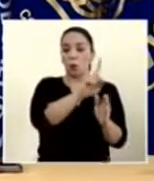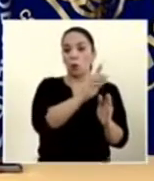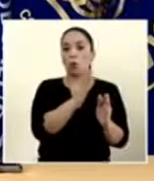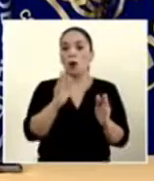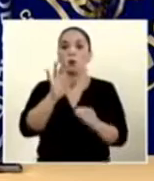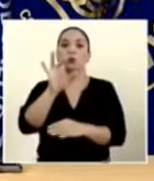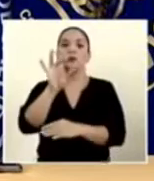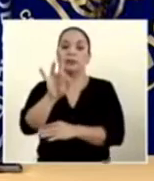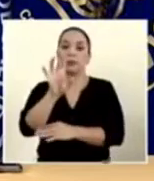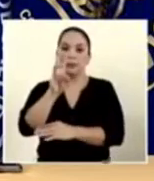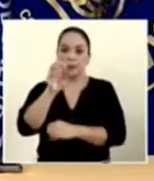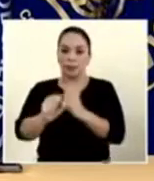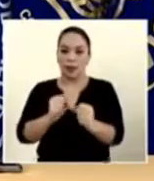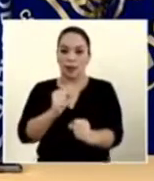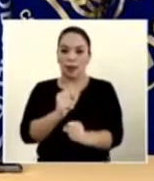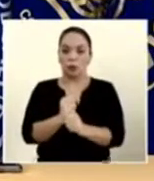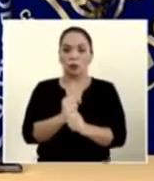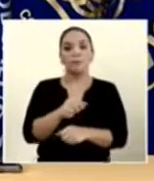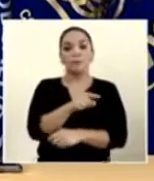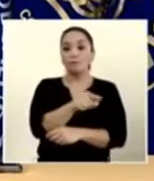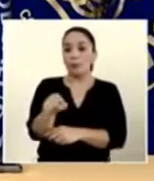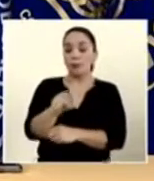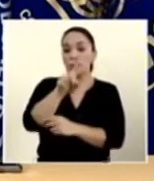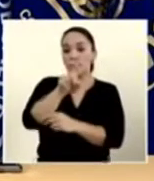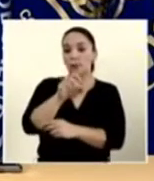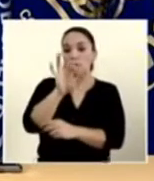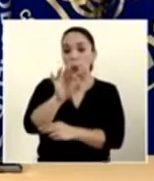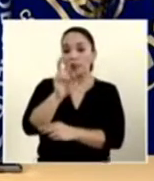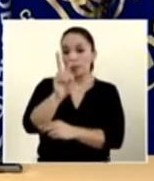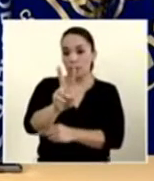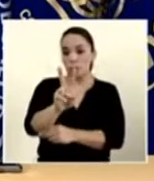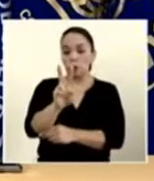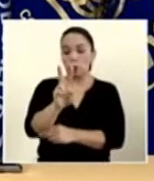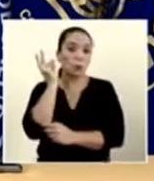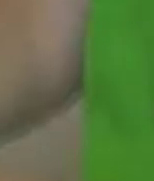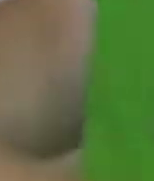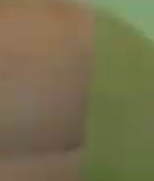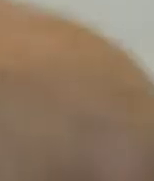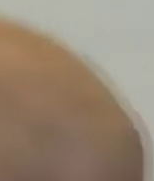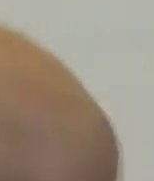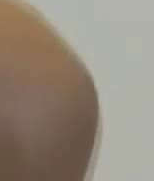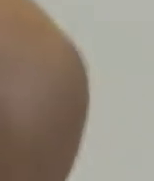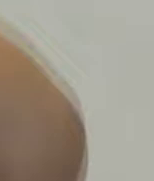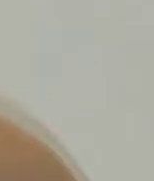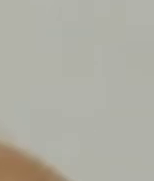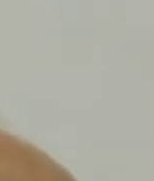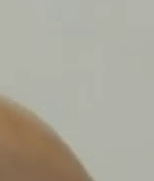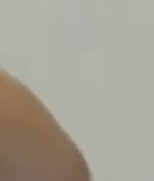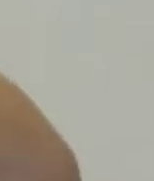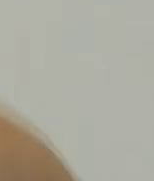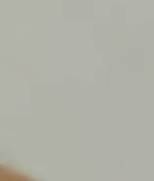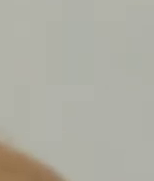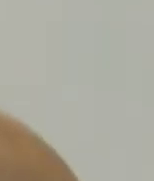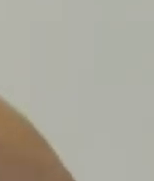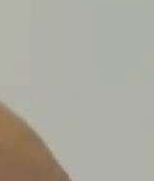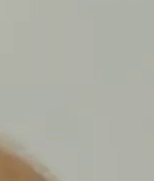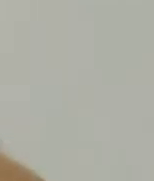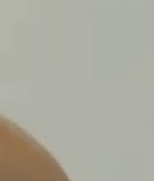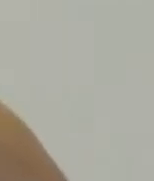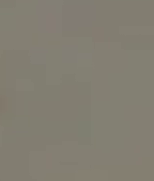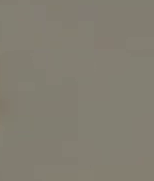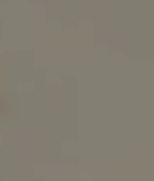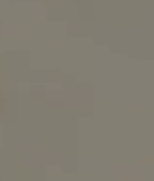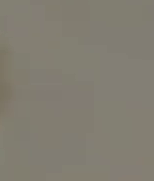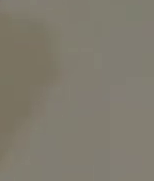a los 86 años, de los cuales 192 son mujeres y 207 son hombres. Por